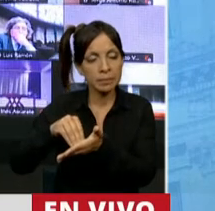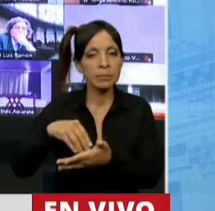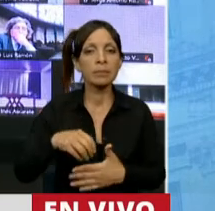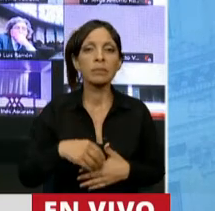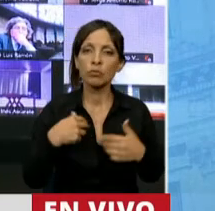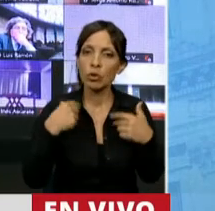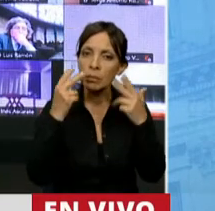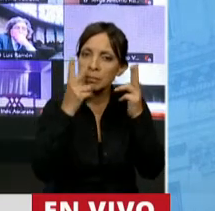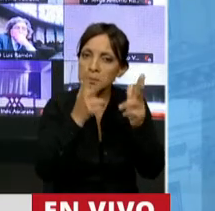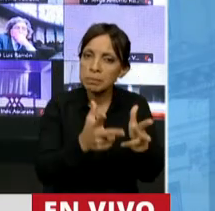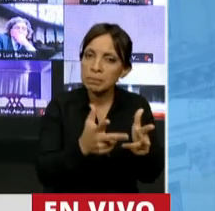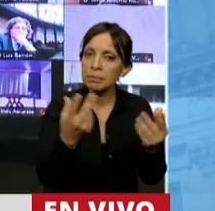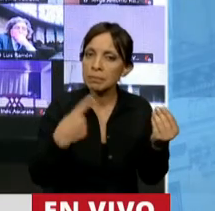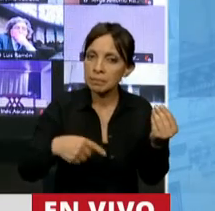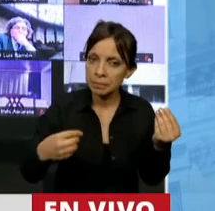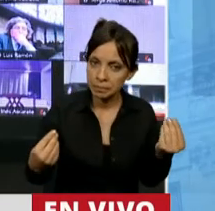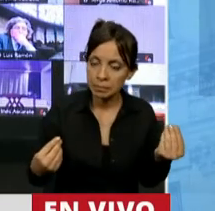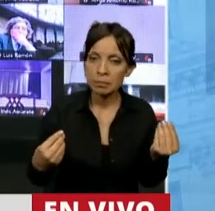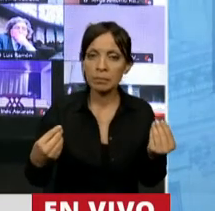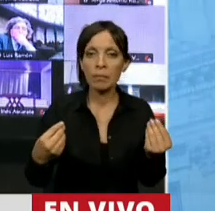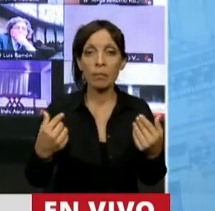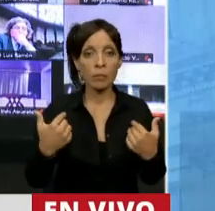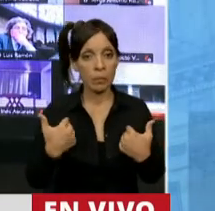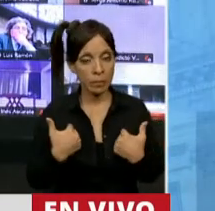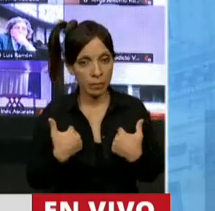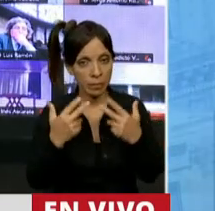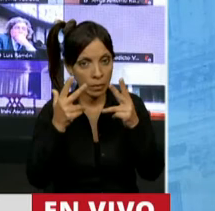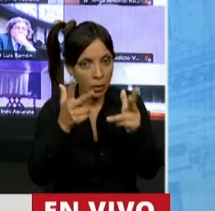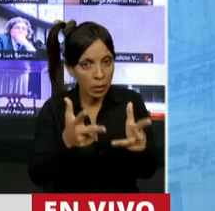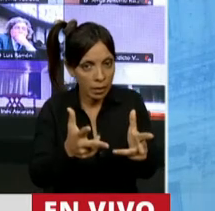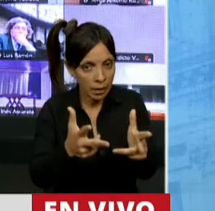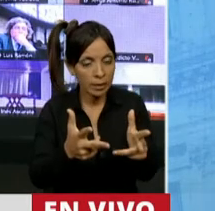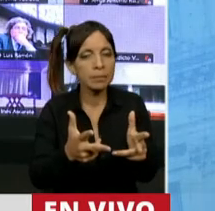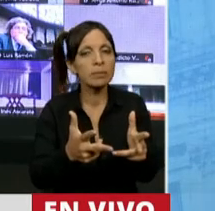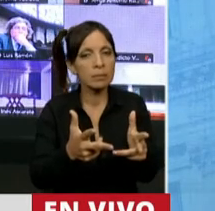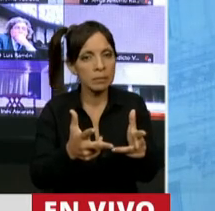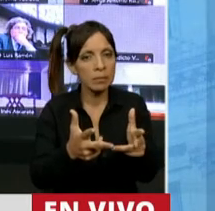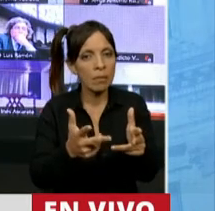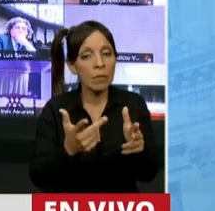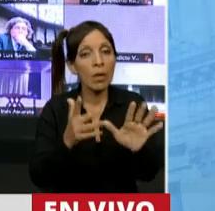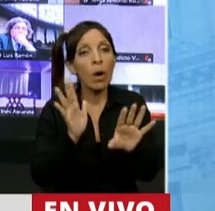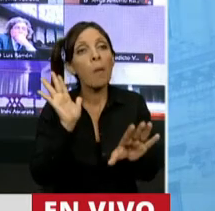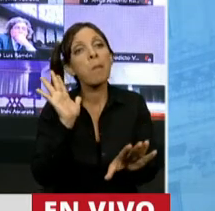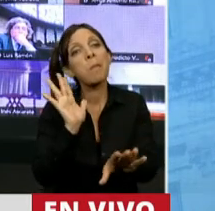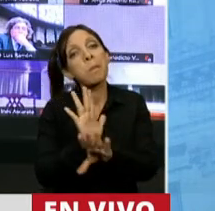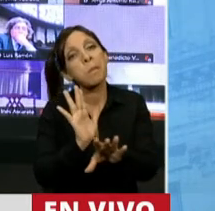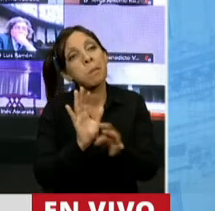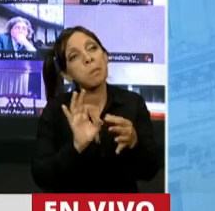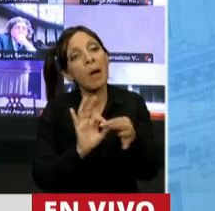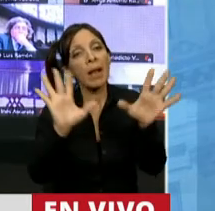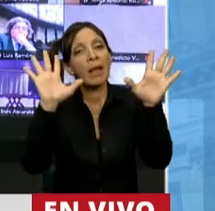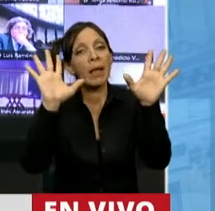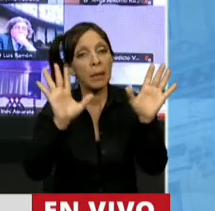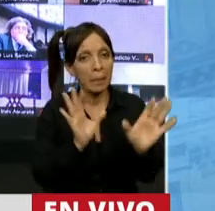dignamente, lo que dije fue que en nombre de una presunta libertad de cátedra